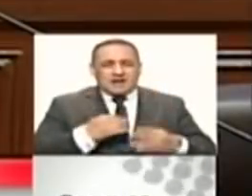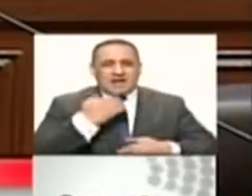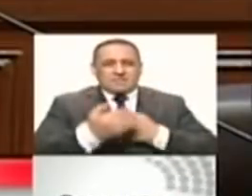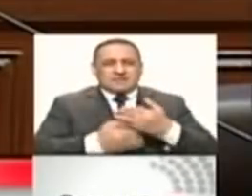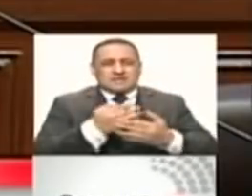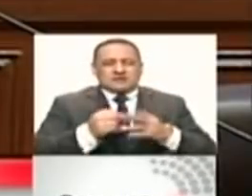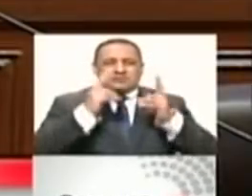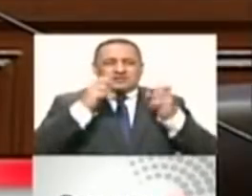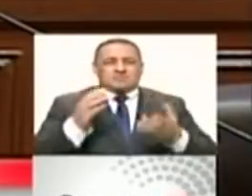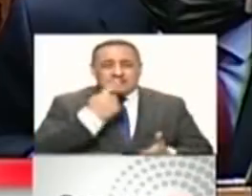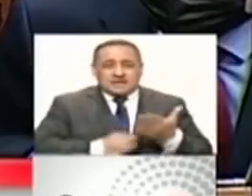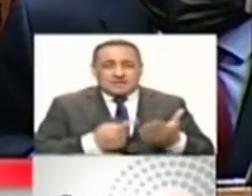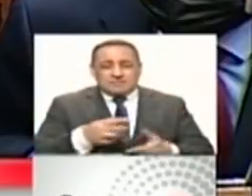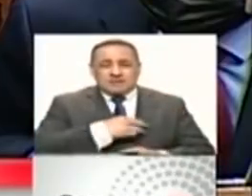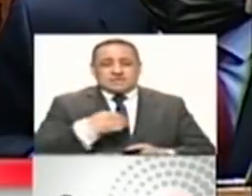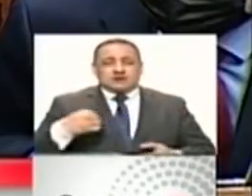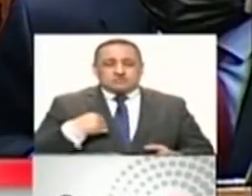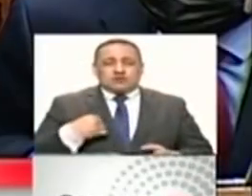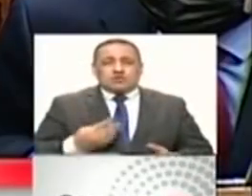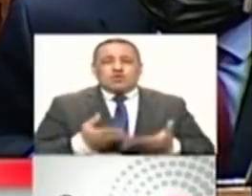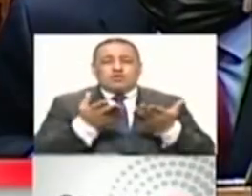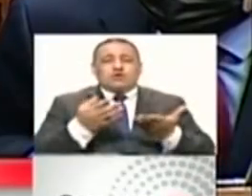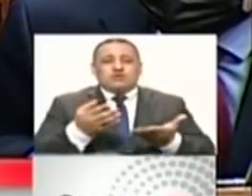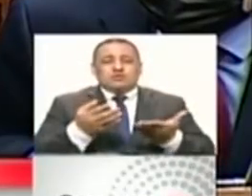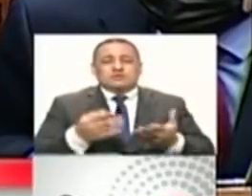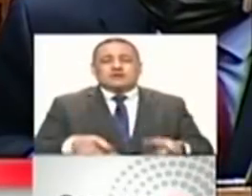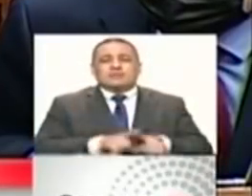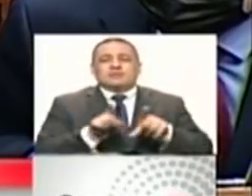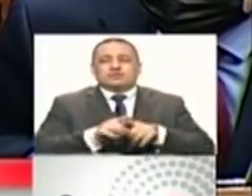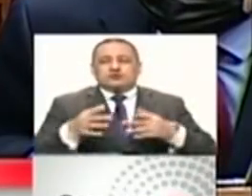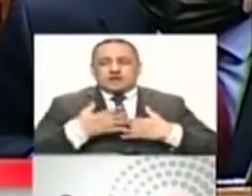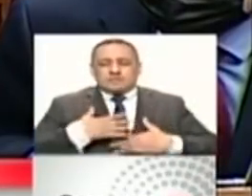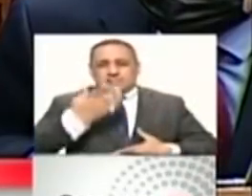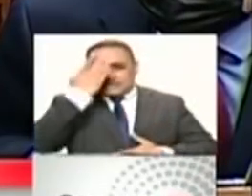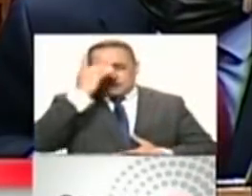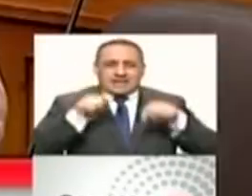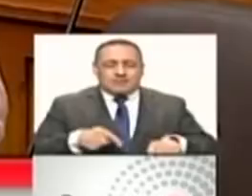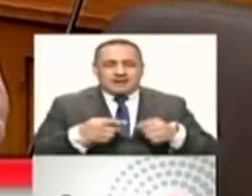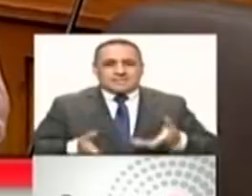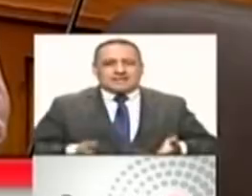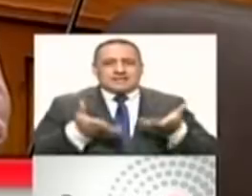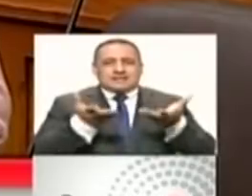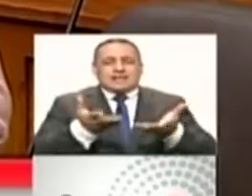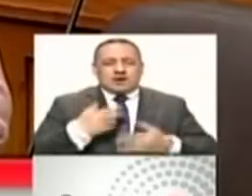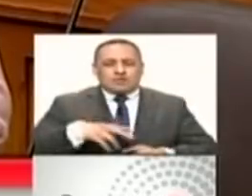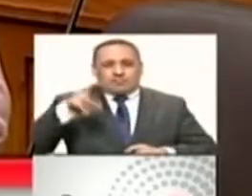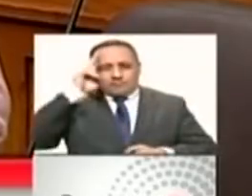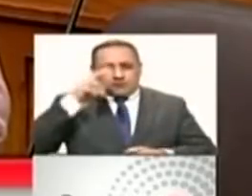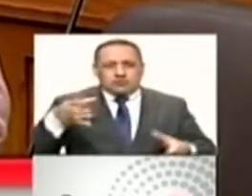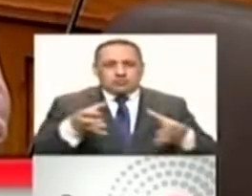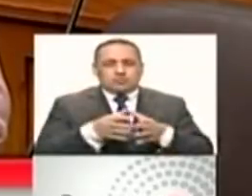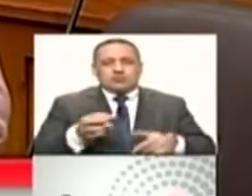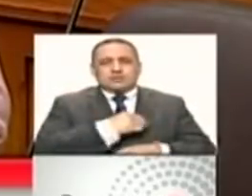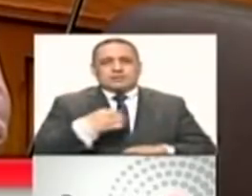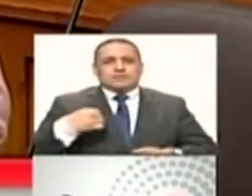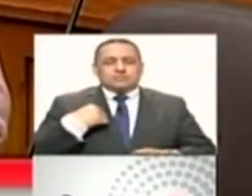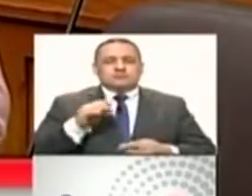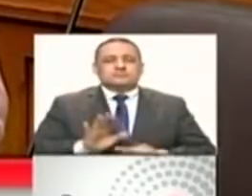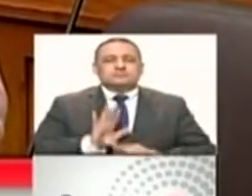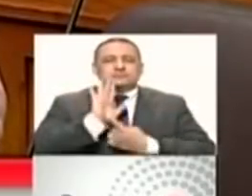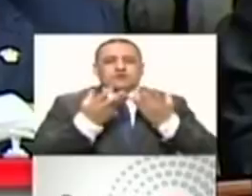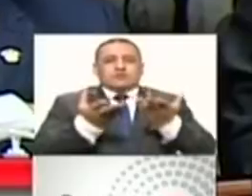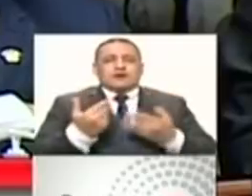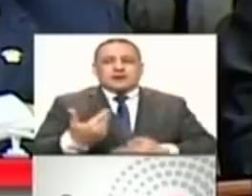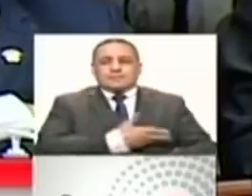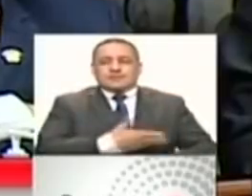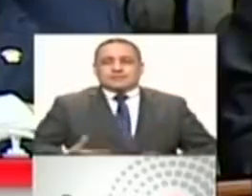públicas, sino también en otros aspectos de nombramientos de funcionarios, todo aquello que podría generarle un